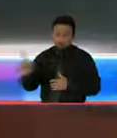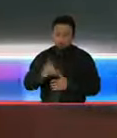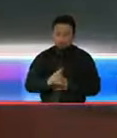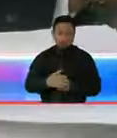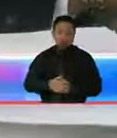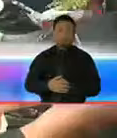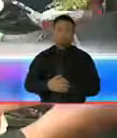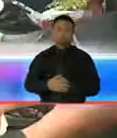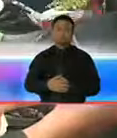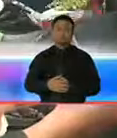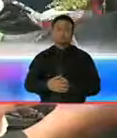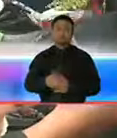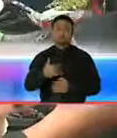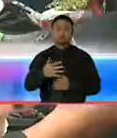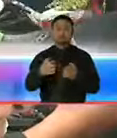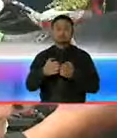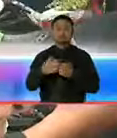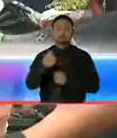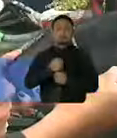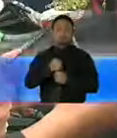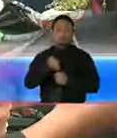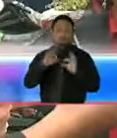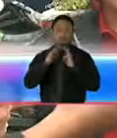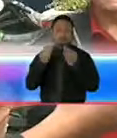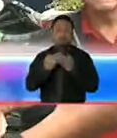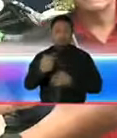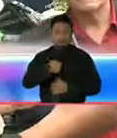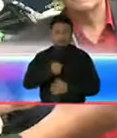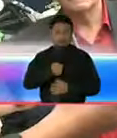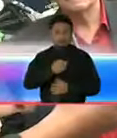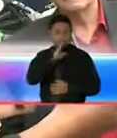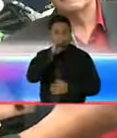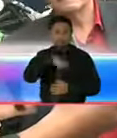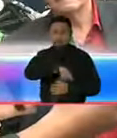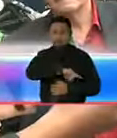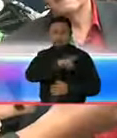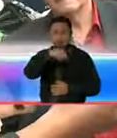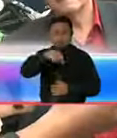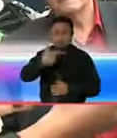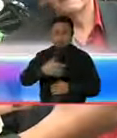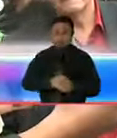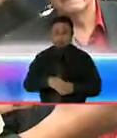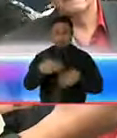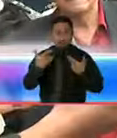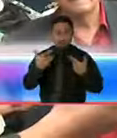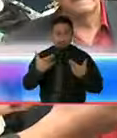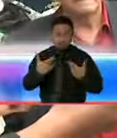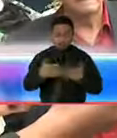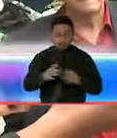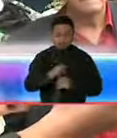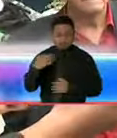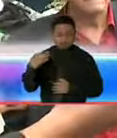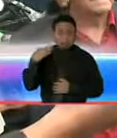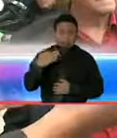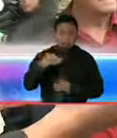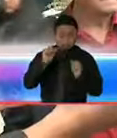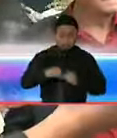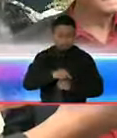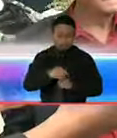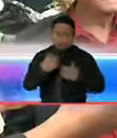con la justicia. Mi equipo de trabajo, mi familia, yo mismo, siempre hemos estado y estaremos listos y con total disposición